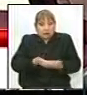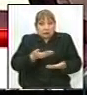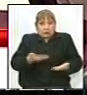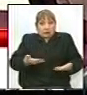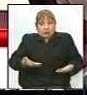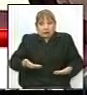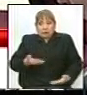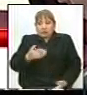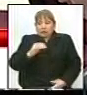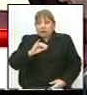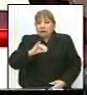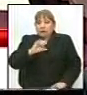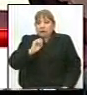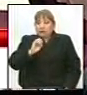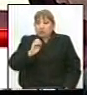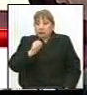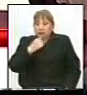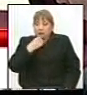del señor Yuyes para